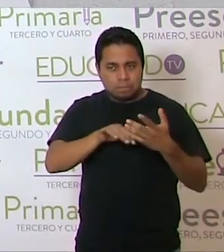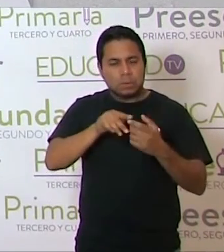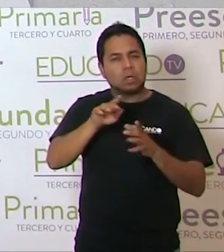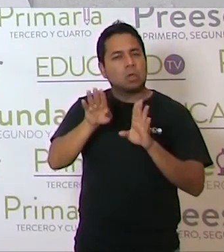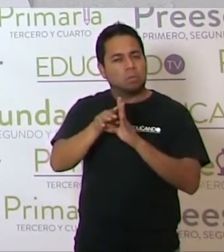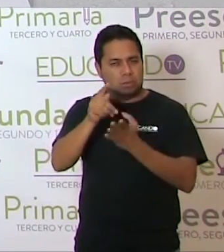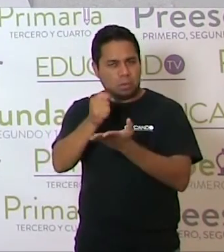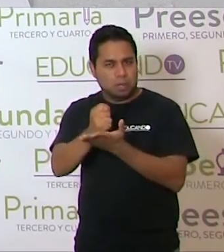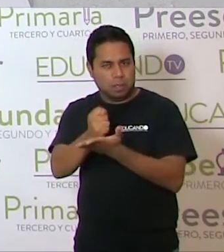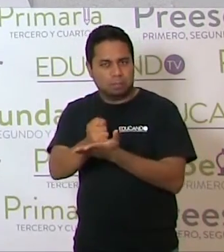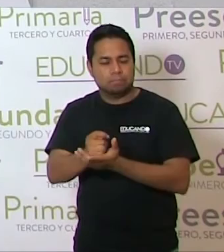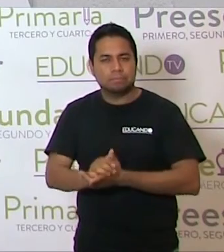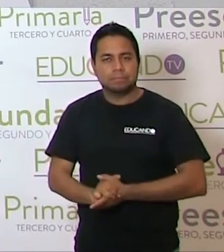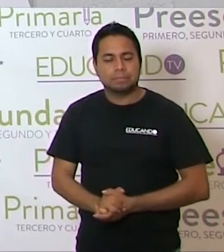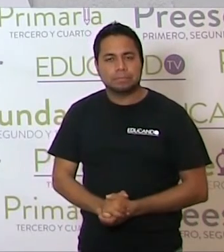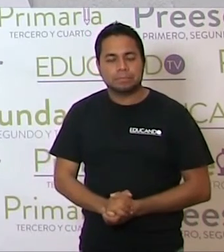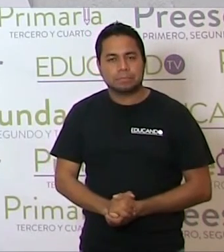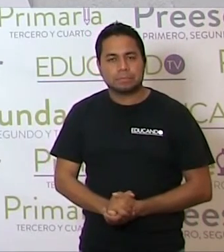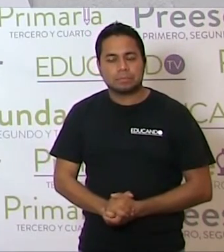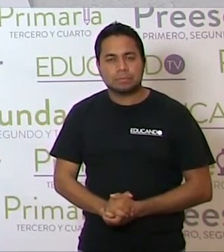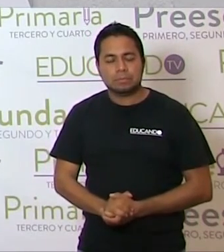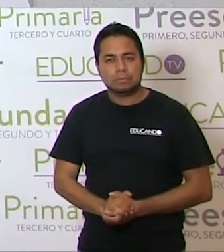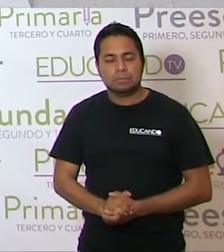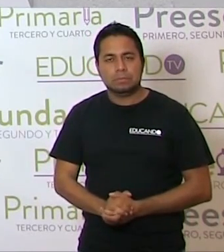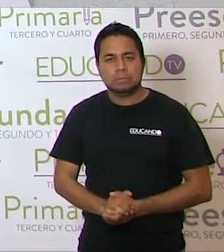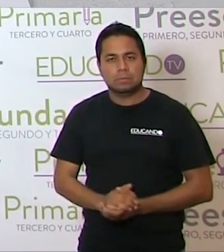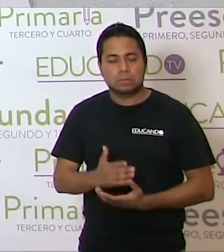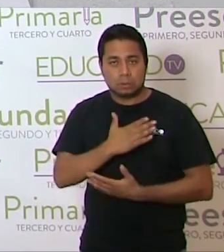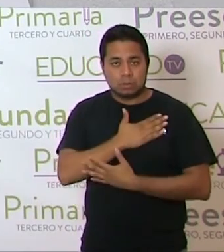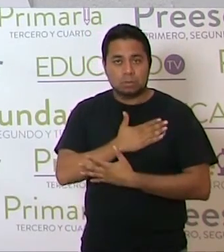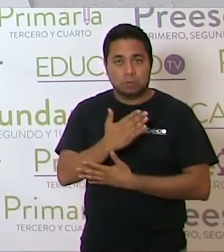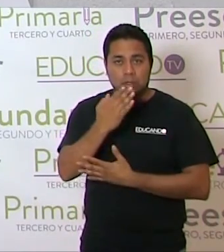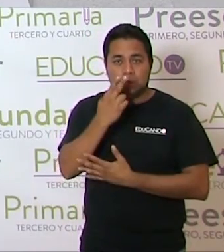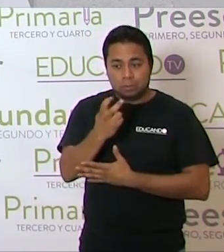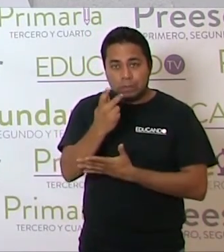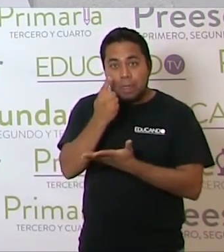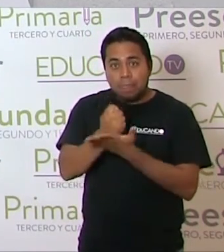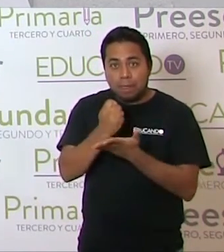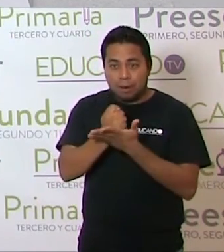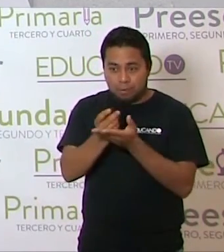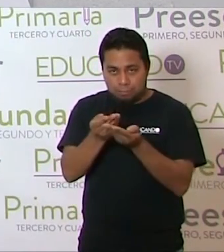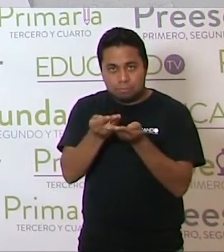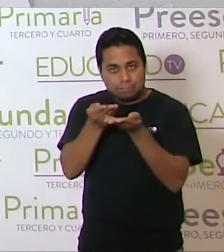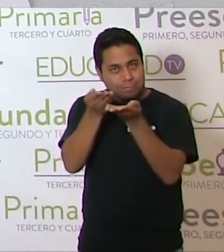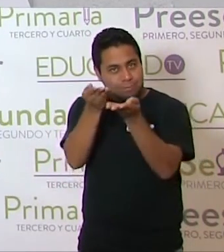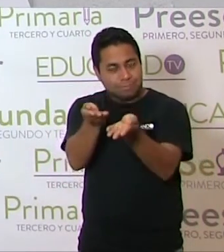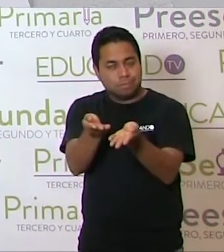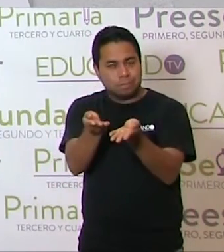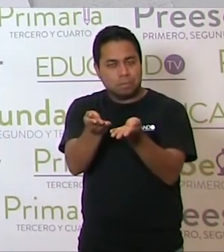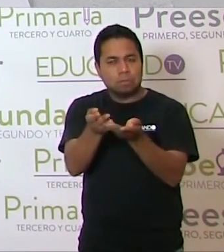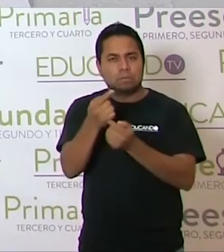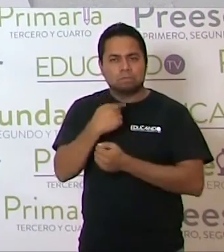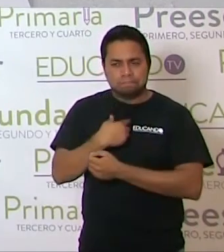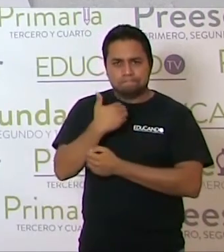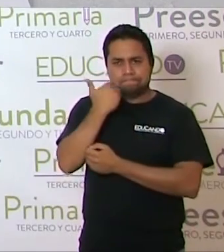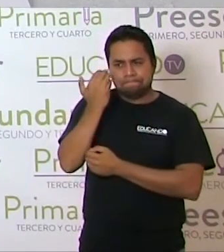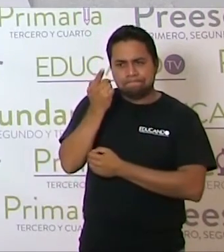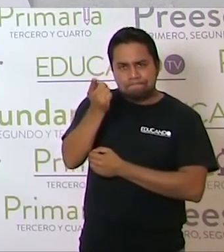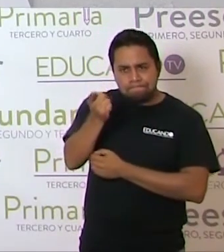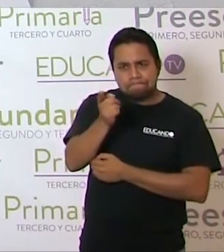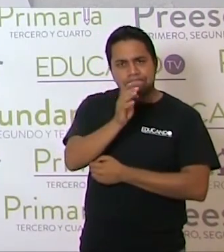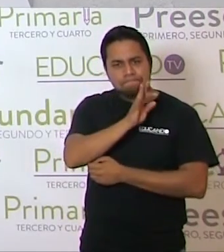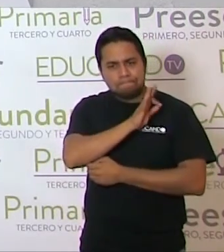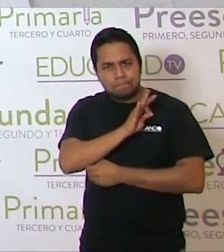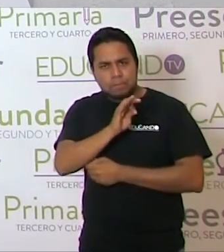casita y bueno esa va a ser una de sus tareas yo quiero que haya en casita ustedes